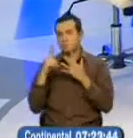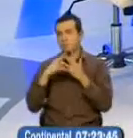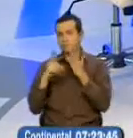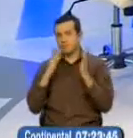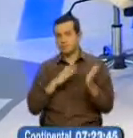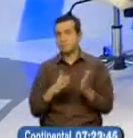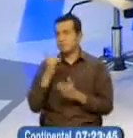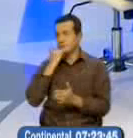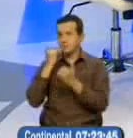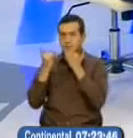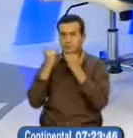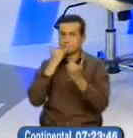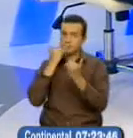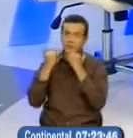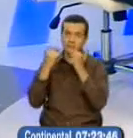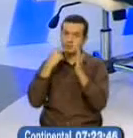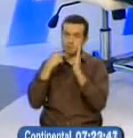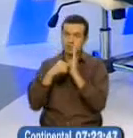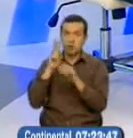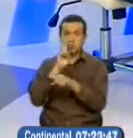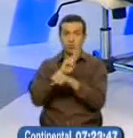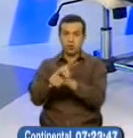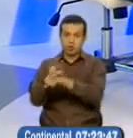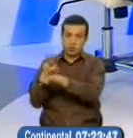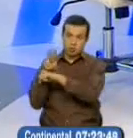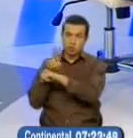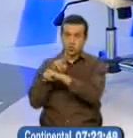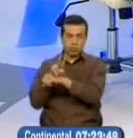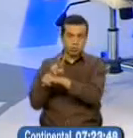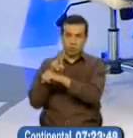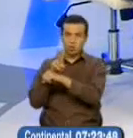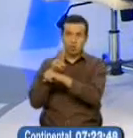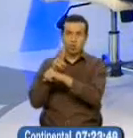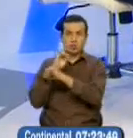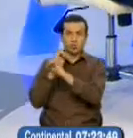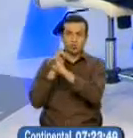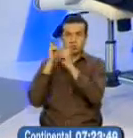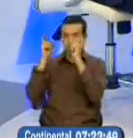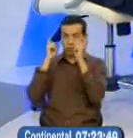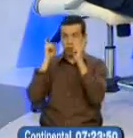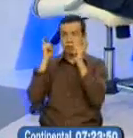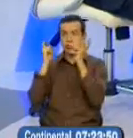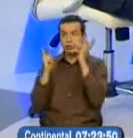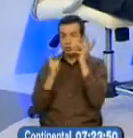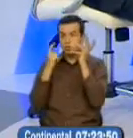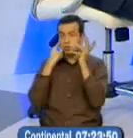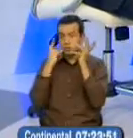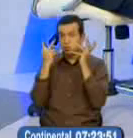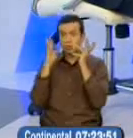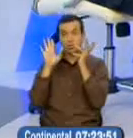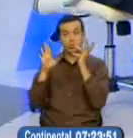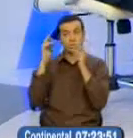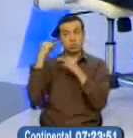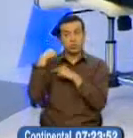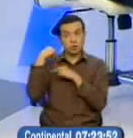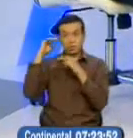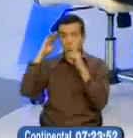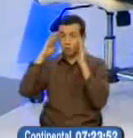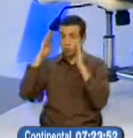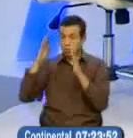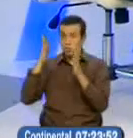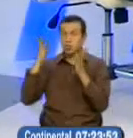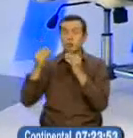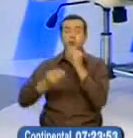de incumplimientos. La superintendencia, como todo organismo de control, tendrá que tener una buena parte de su tiempo invertido